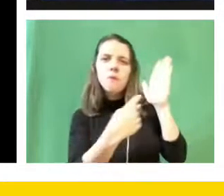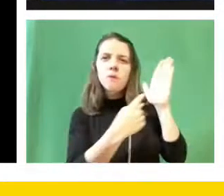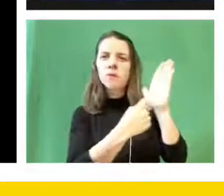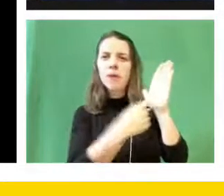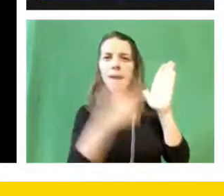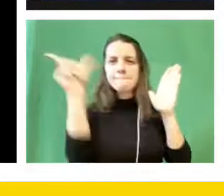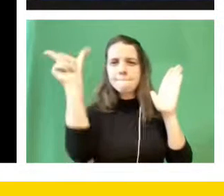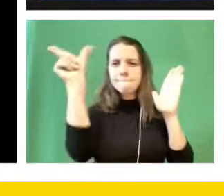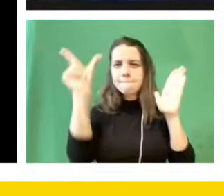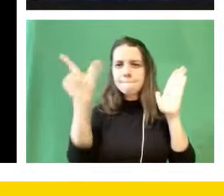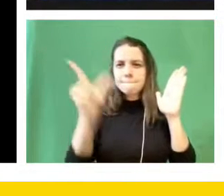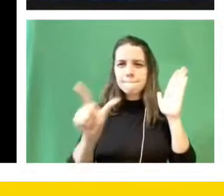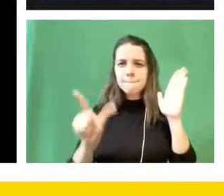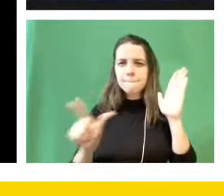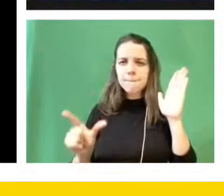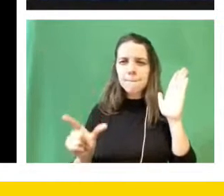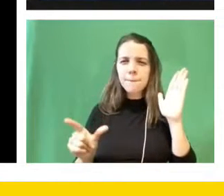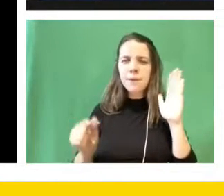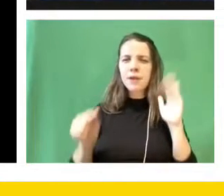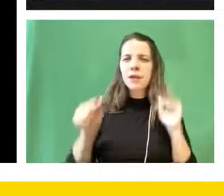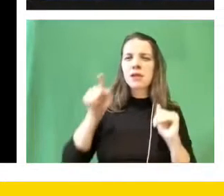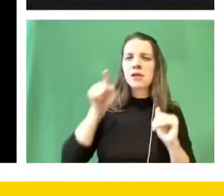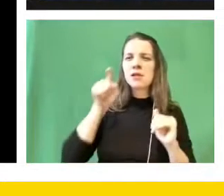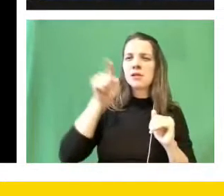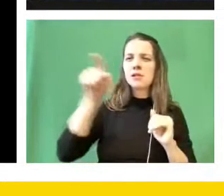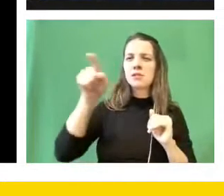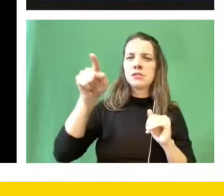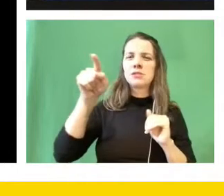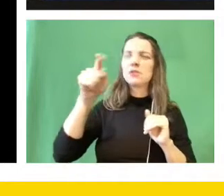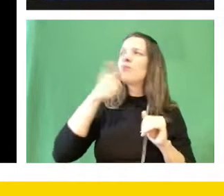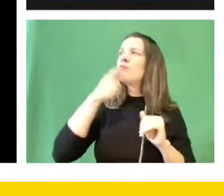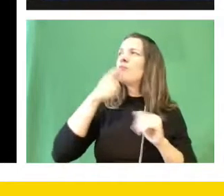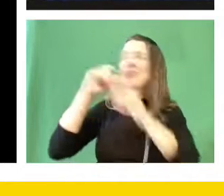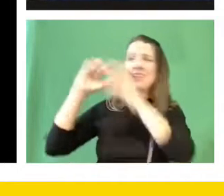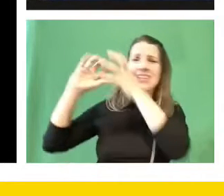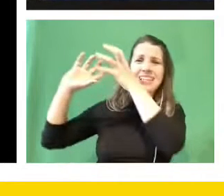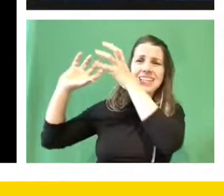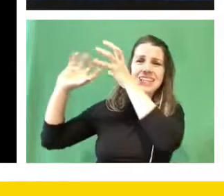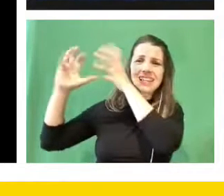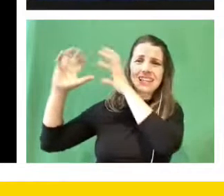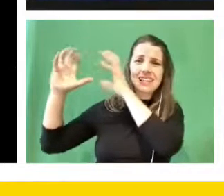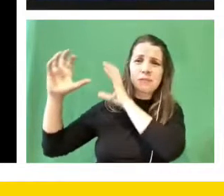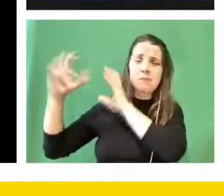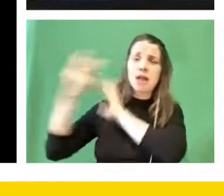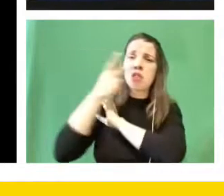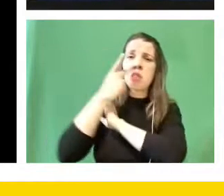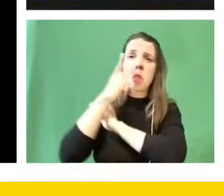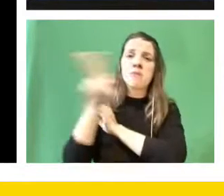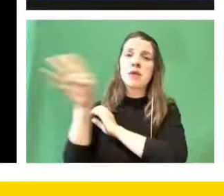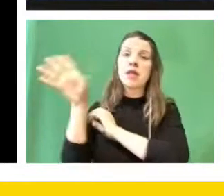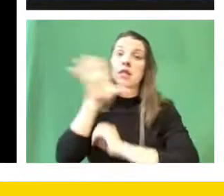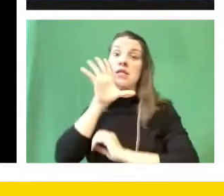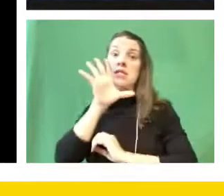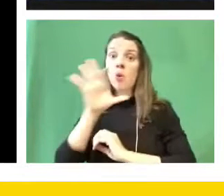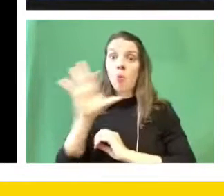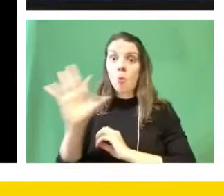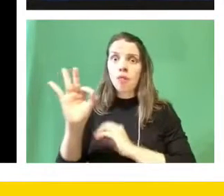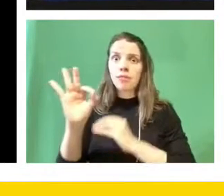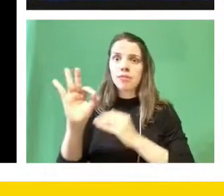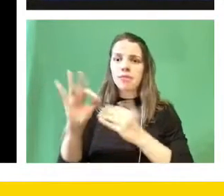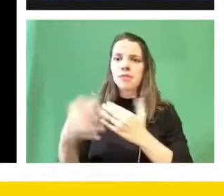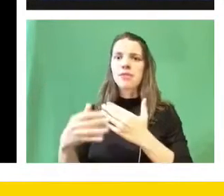neutral y resiliente al clima a más tardar al 2050. Es decir, nos pusimos dos objetivos